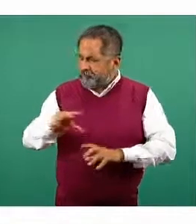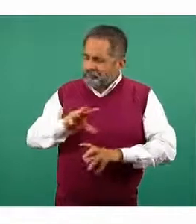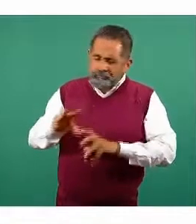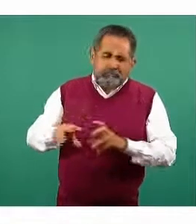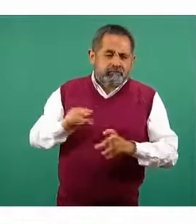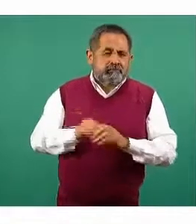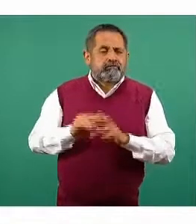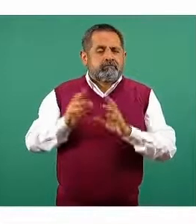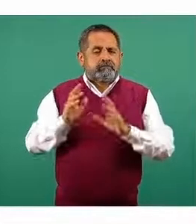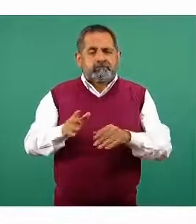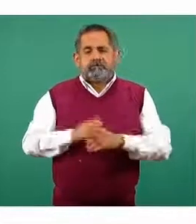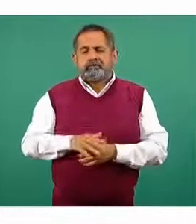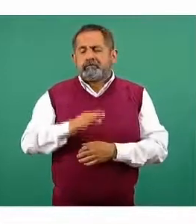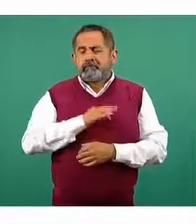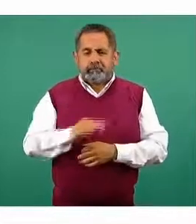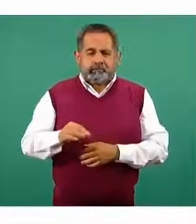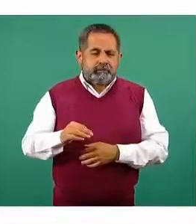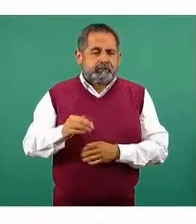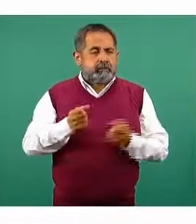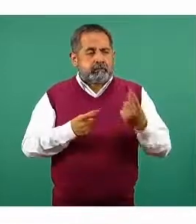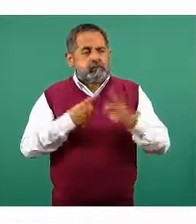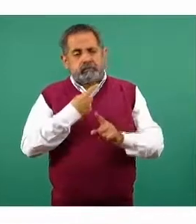han recibido medio esquema.